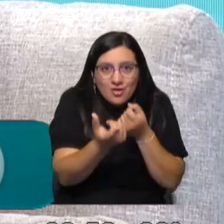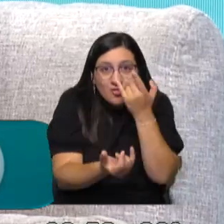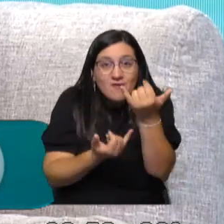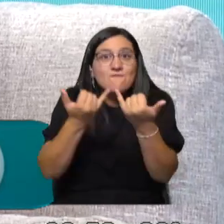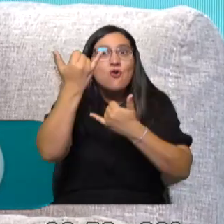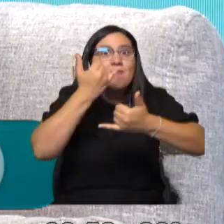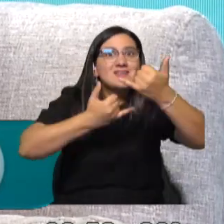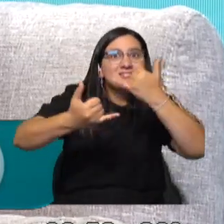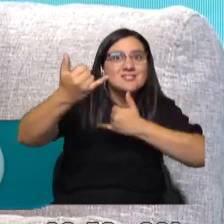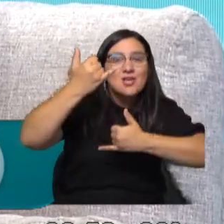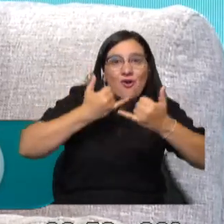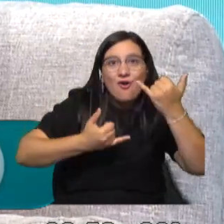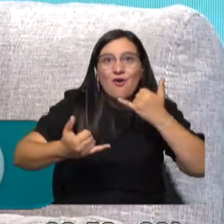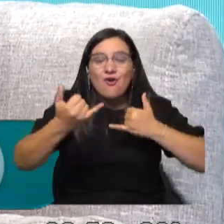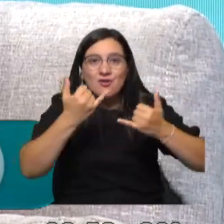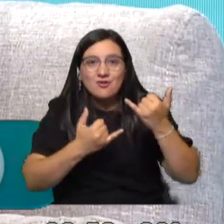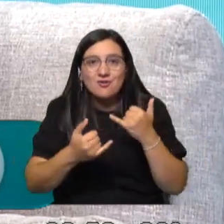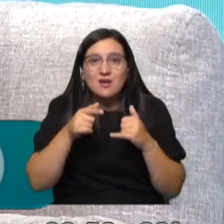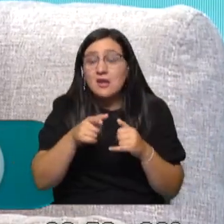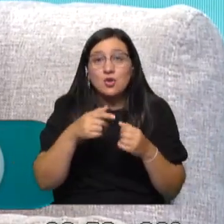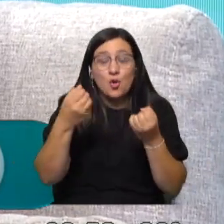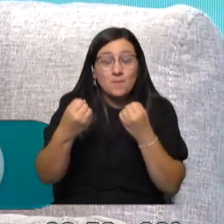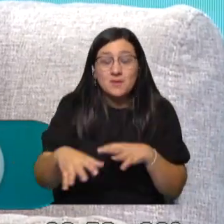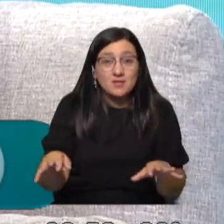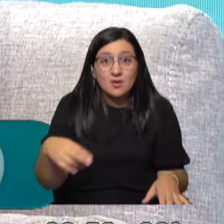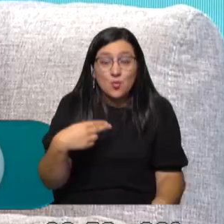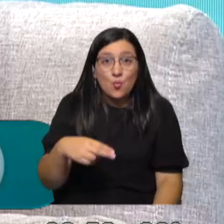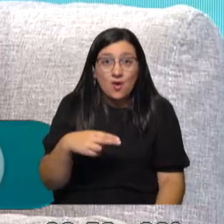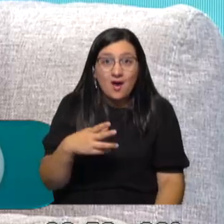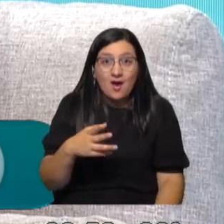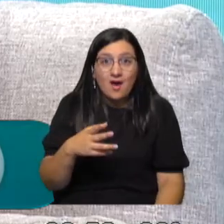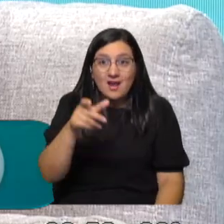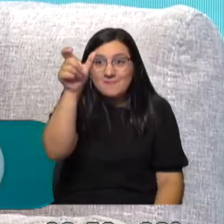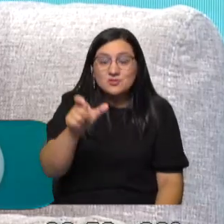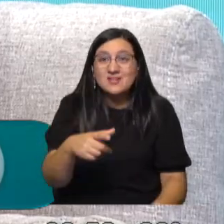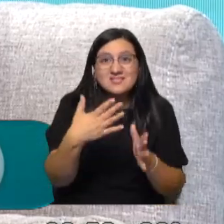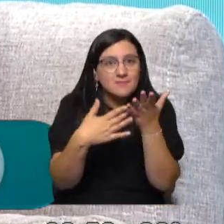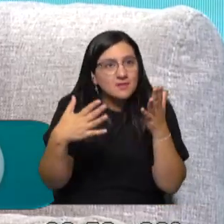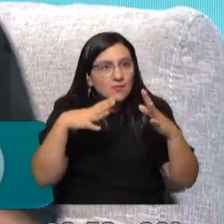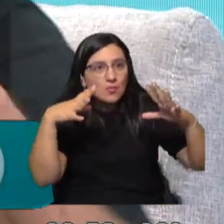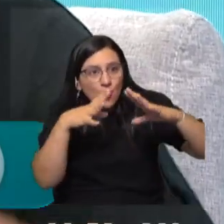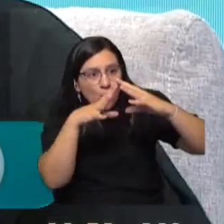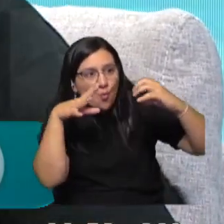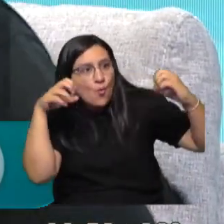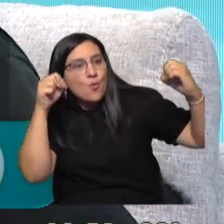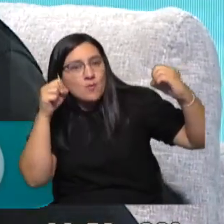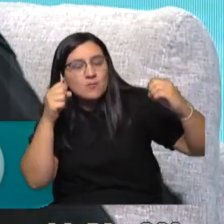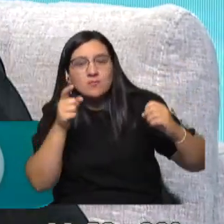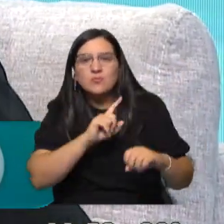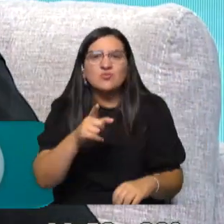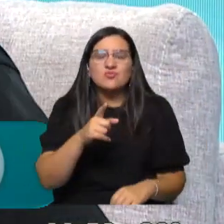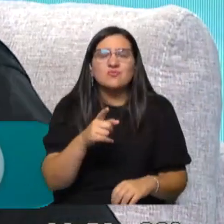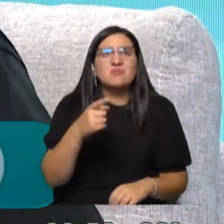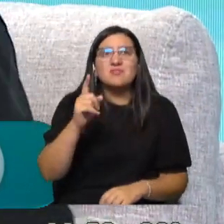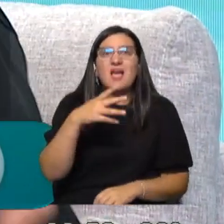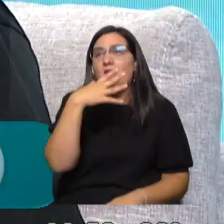pero él no te pierde nunca como público. No estás vos diciendo, che, me aburrí. Ya sé